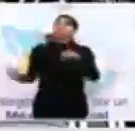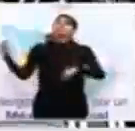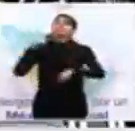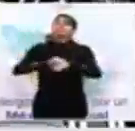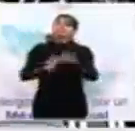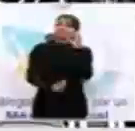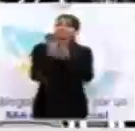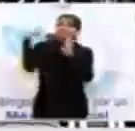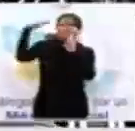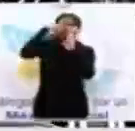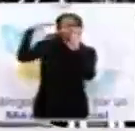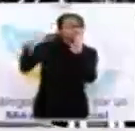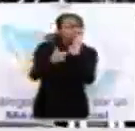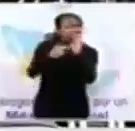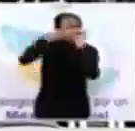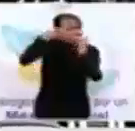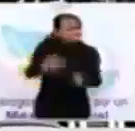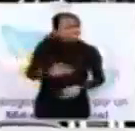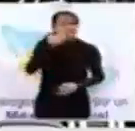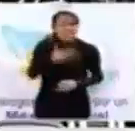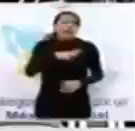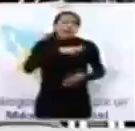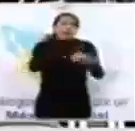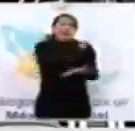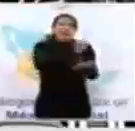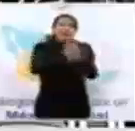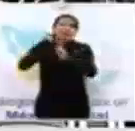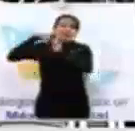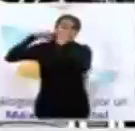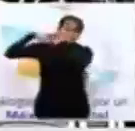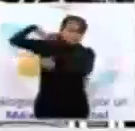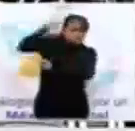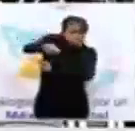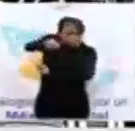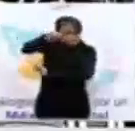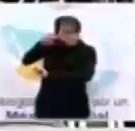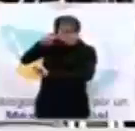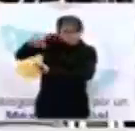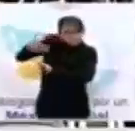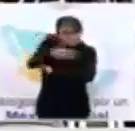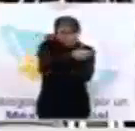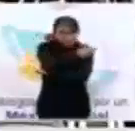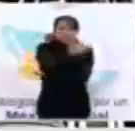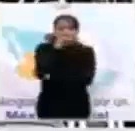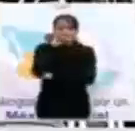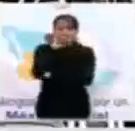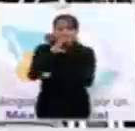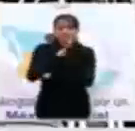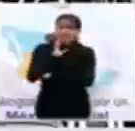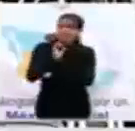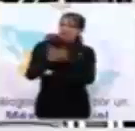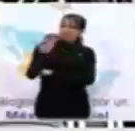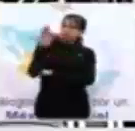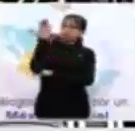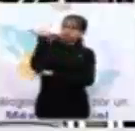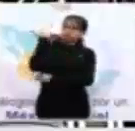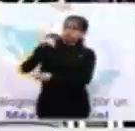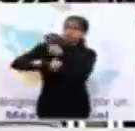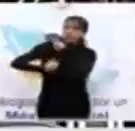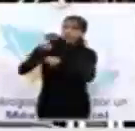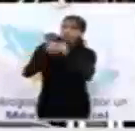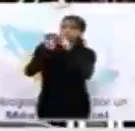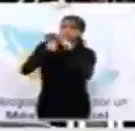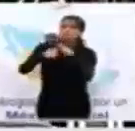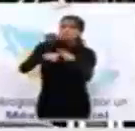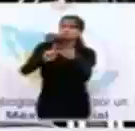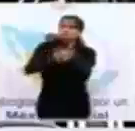aplicarla. Lo tenemos en la ley de pesca, una ley de pesca que ya tiene varios años ya en vigor y